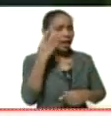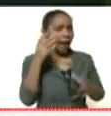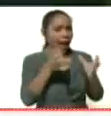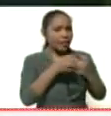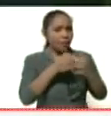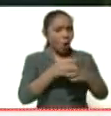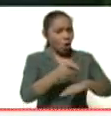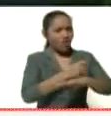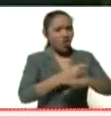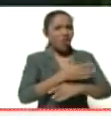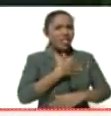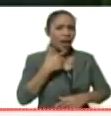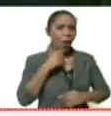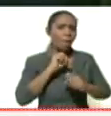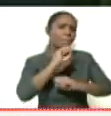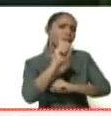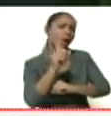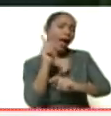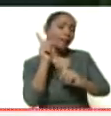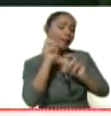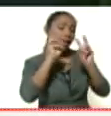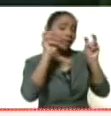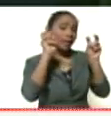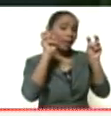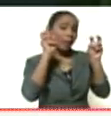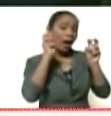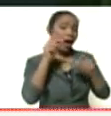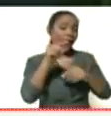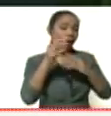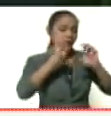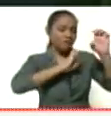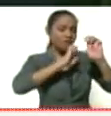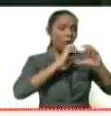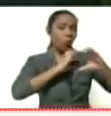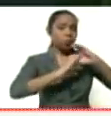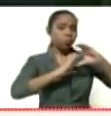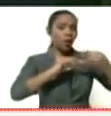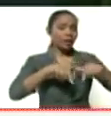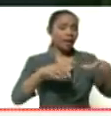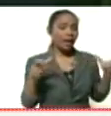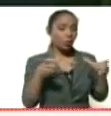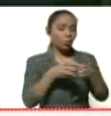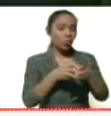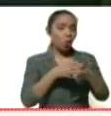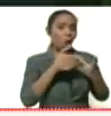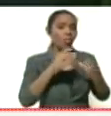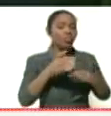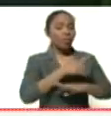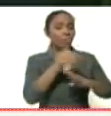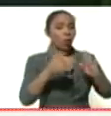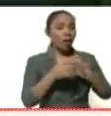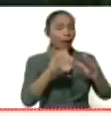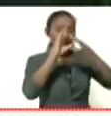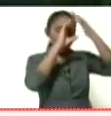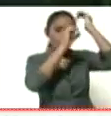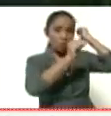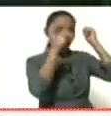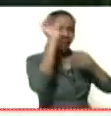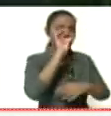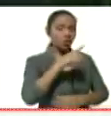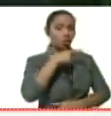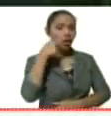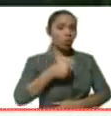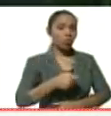gobierno. Quisiera consultarle si este tema fue evaluado en esta conversación y en esta reunión diplomática con el embajador designado de la Federación de